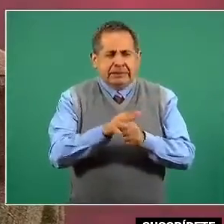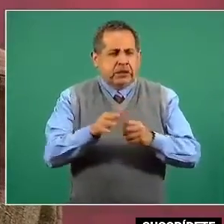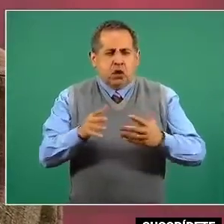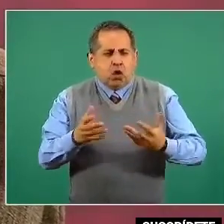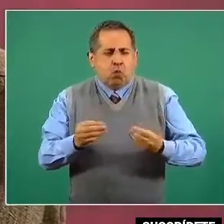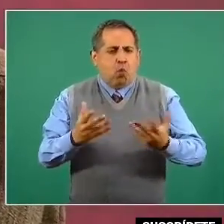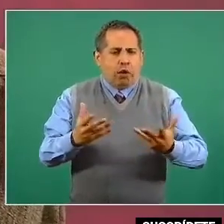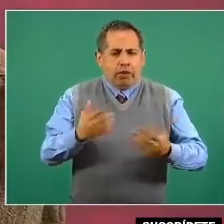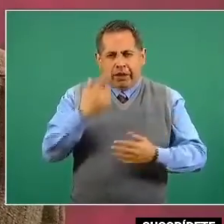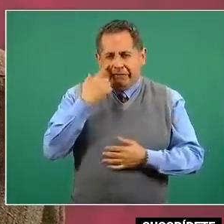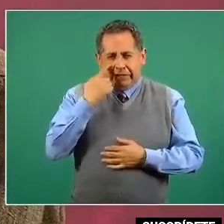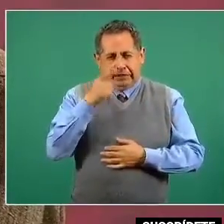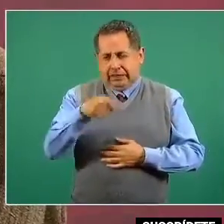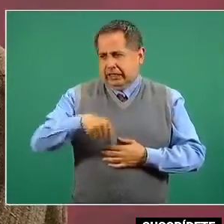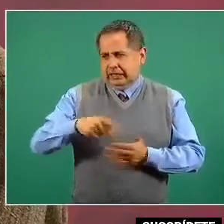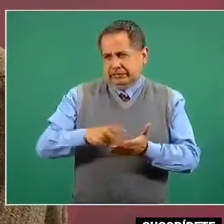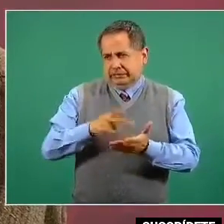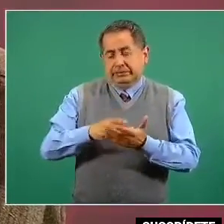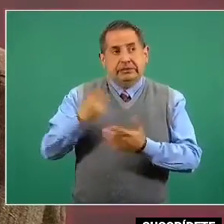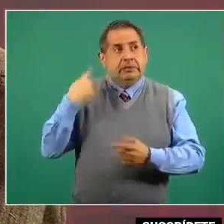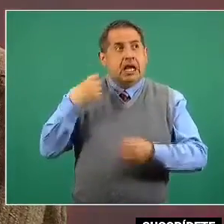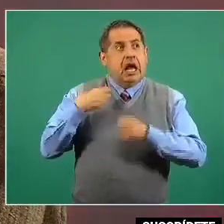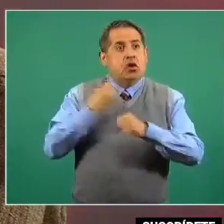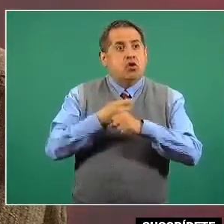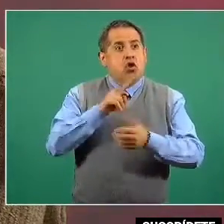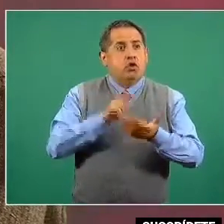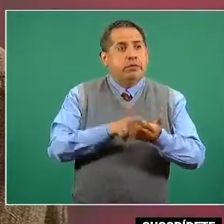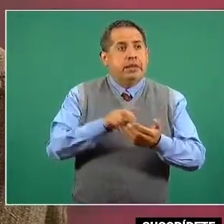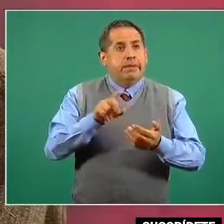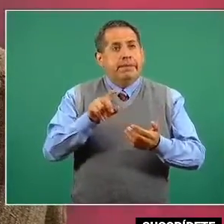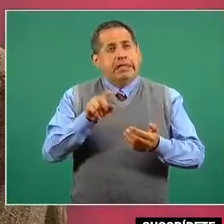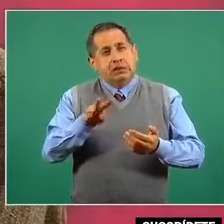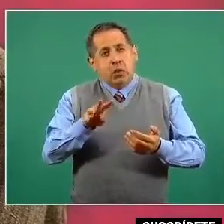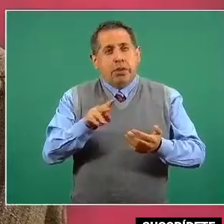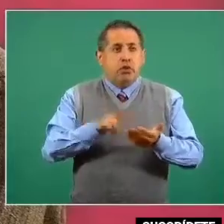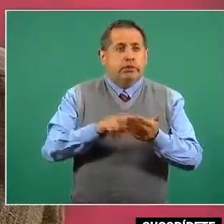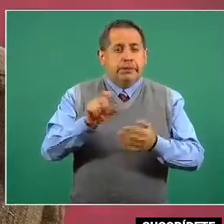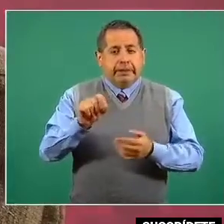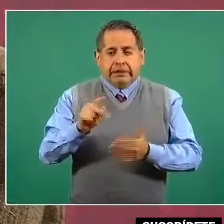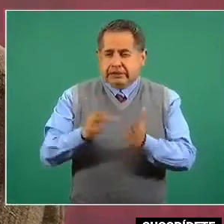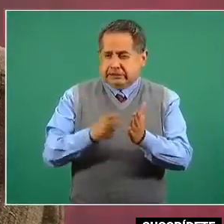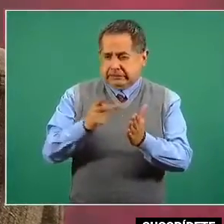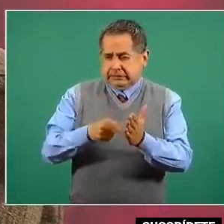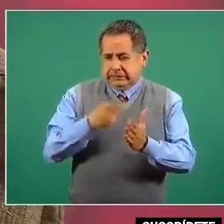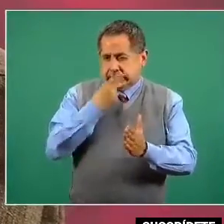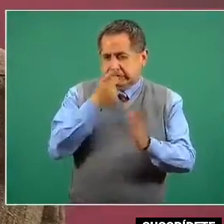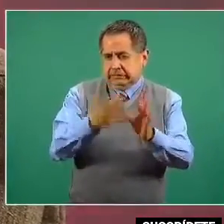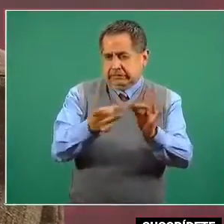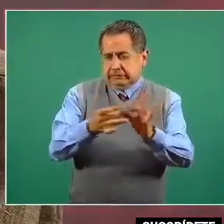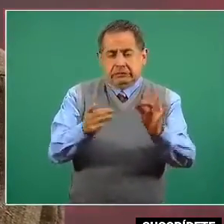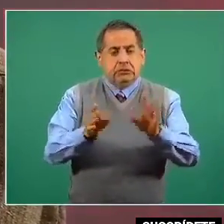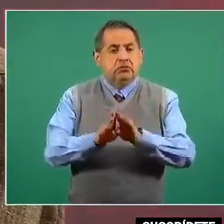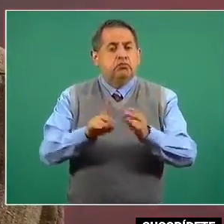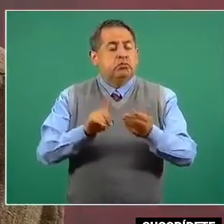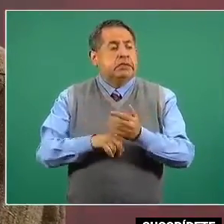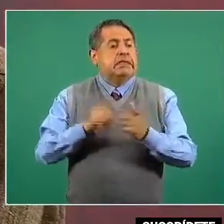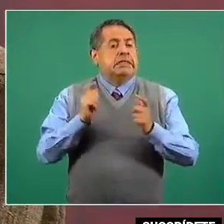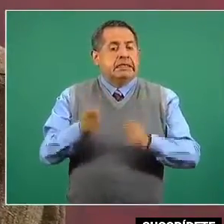ocasiones a lo largo de 2020 o incluso de 2019 comentamos sobre los más de